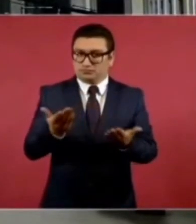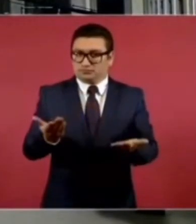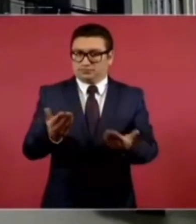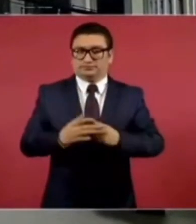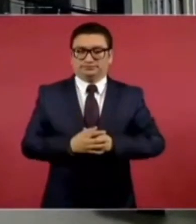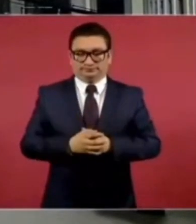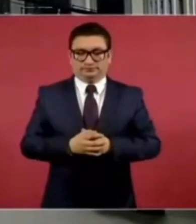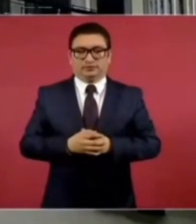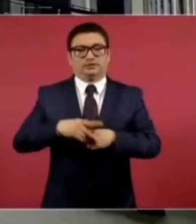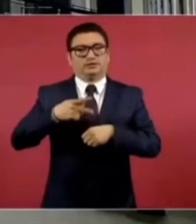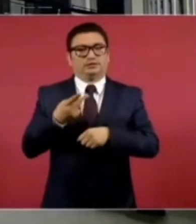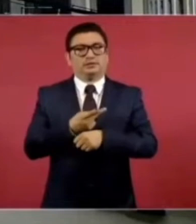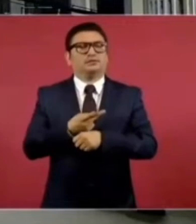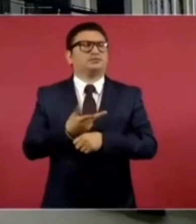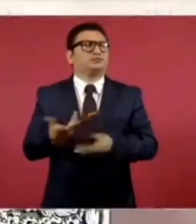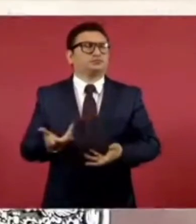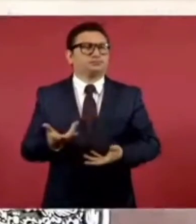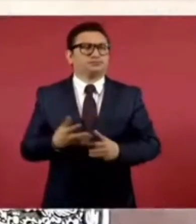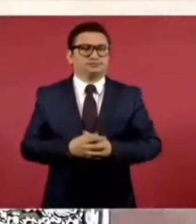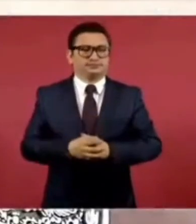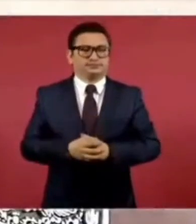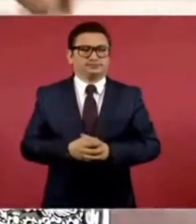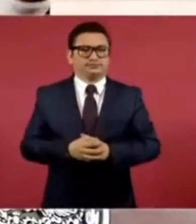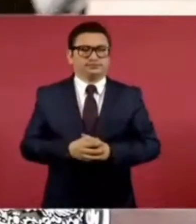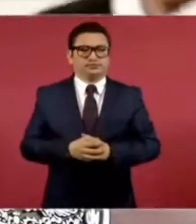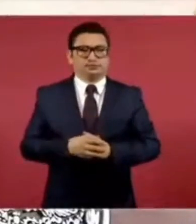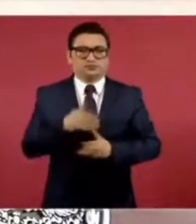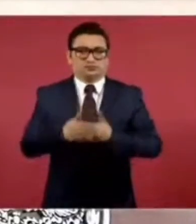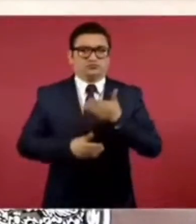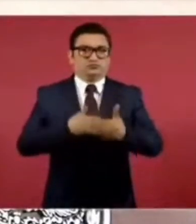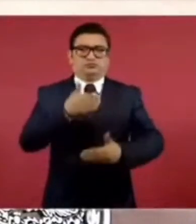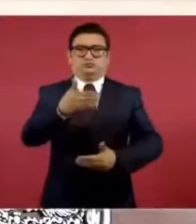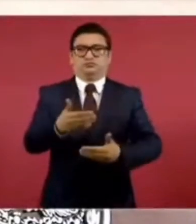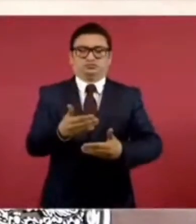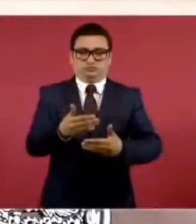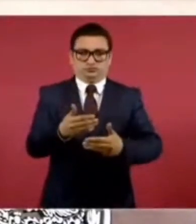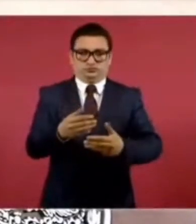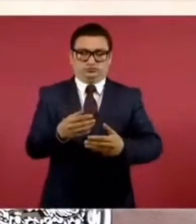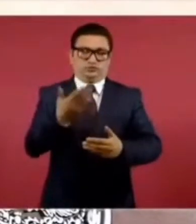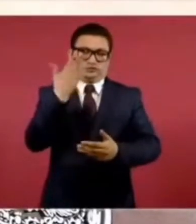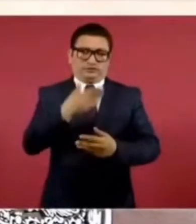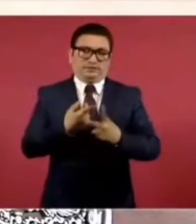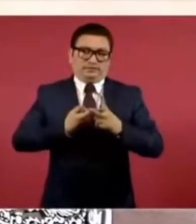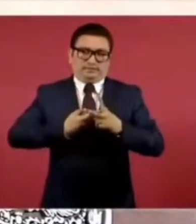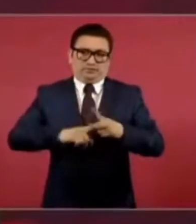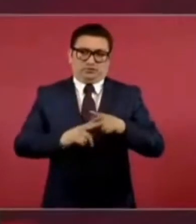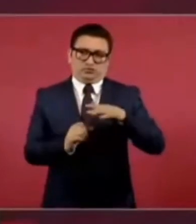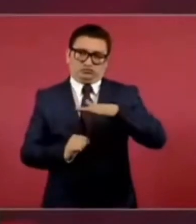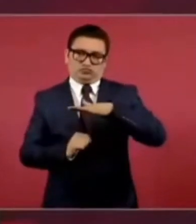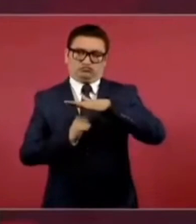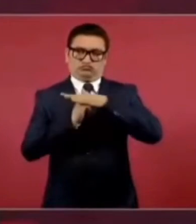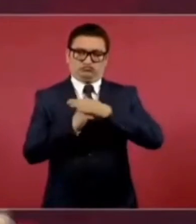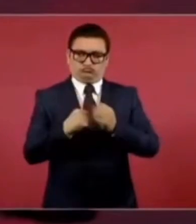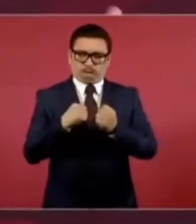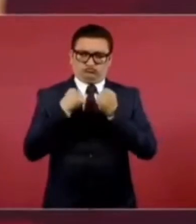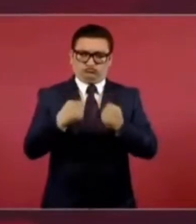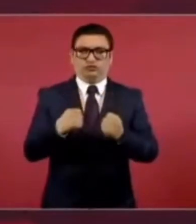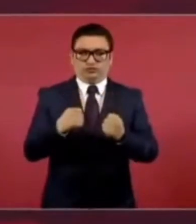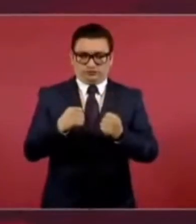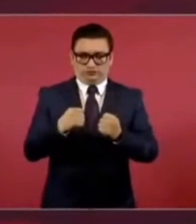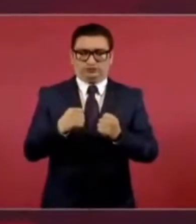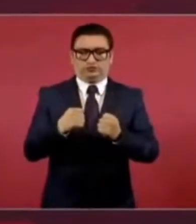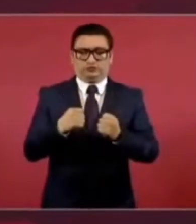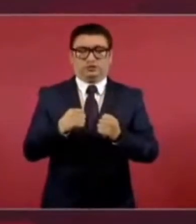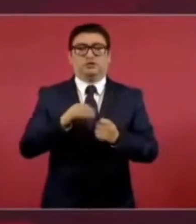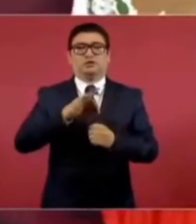¿Y qué pasa con eso? Pues que se tiene una base de apoyo. Y entonces puede estar